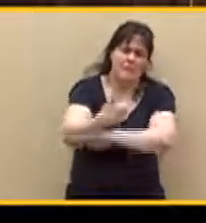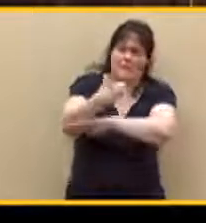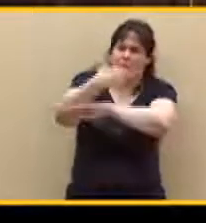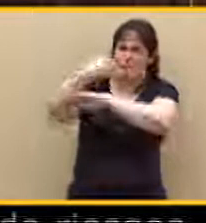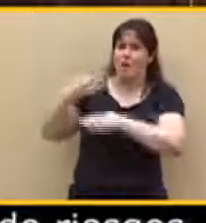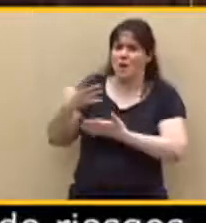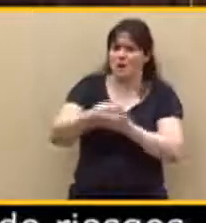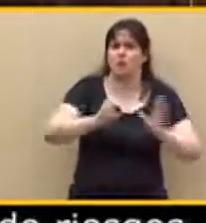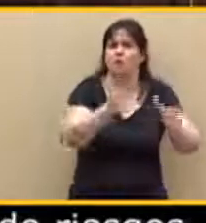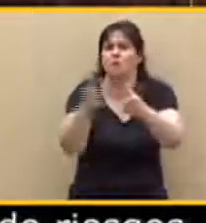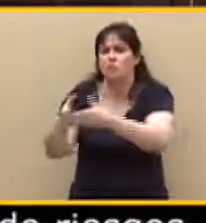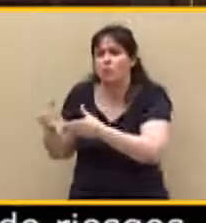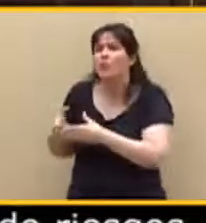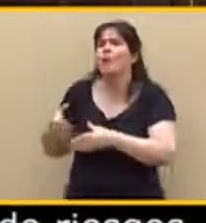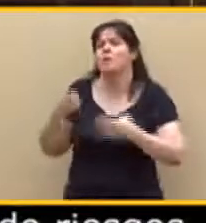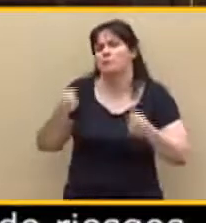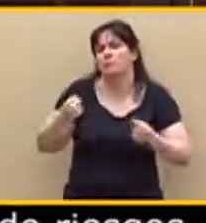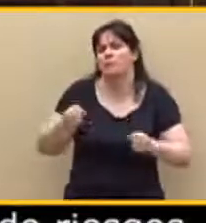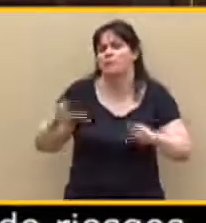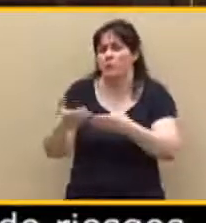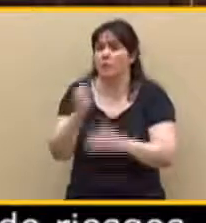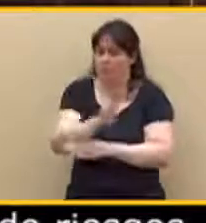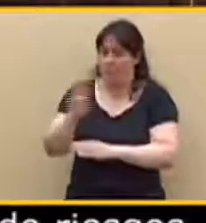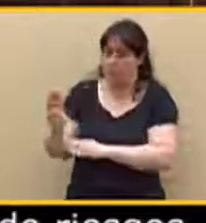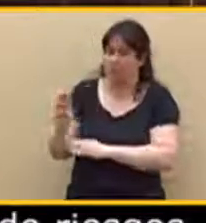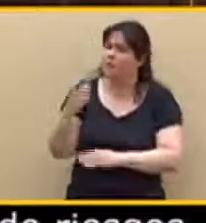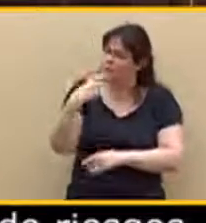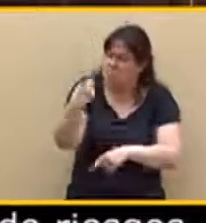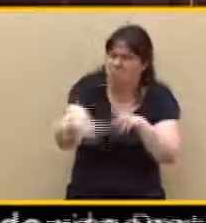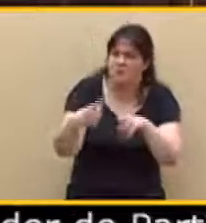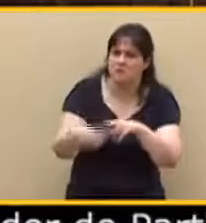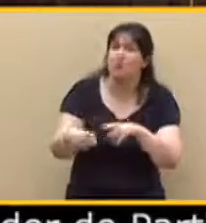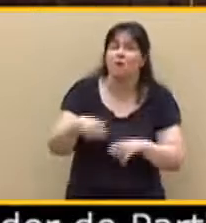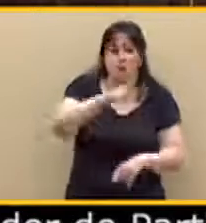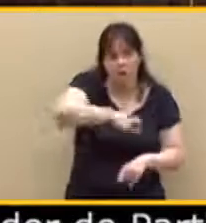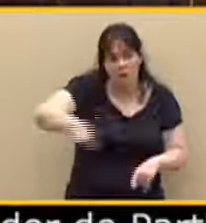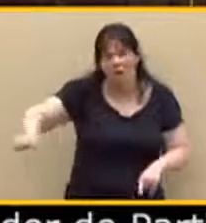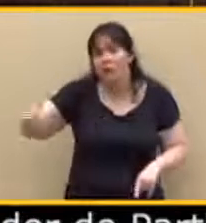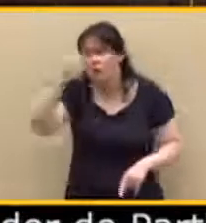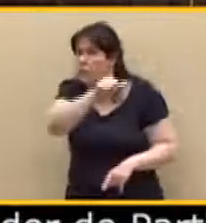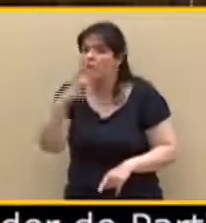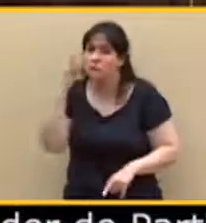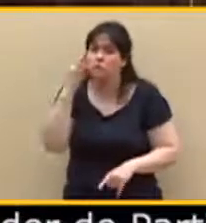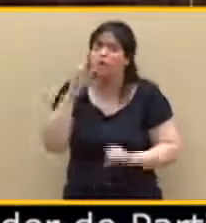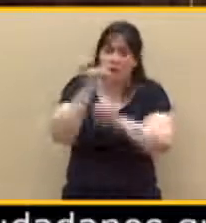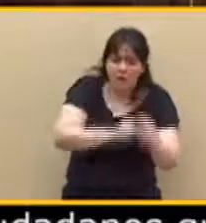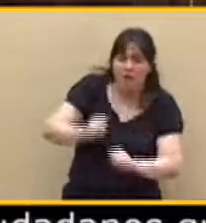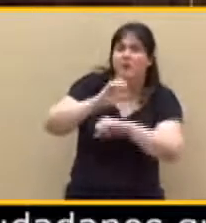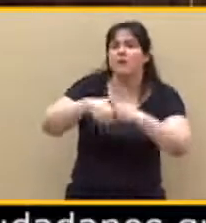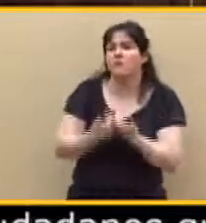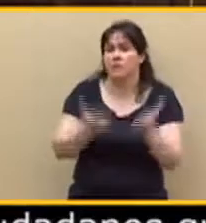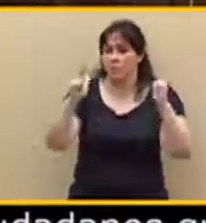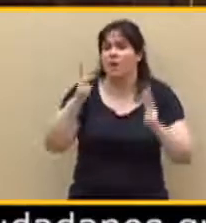del Partido Popular. Pero les digo una cosa, como a los ciudadanos que defienden la democracia y los derechos humanos en nuestro